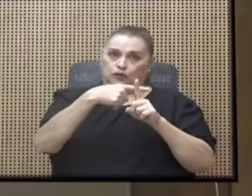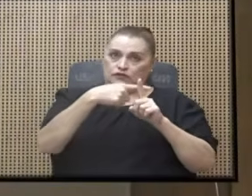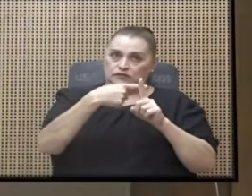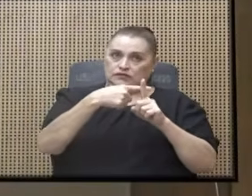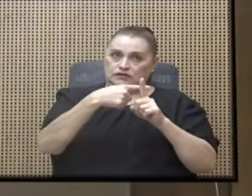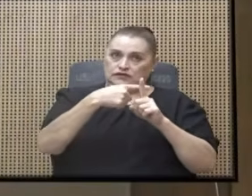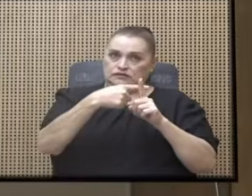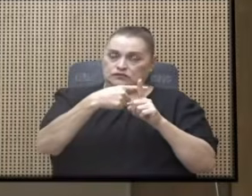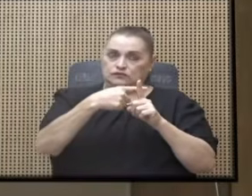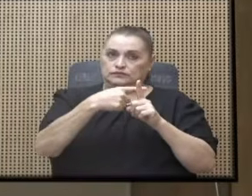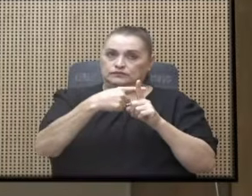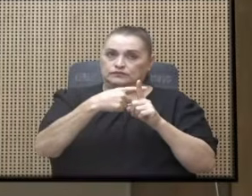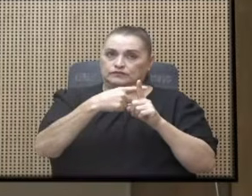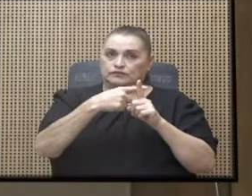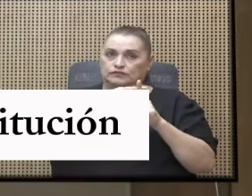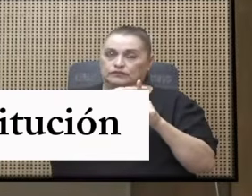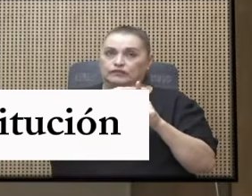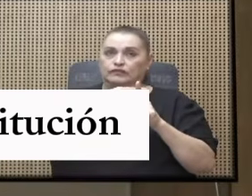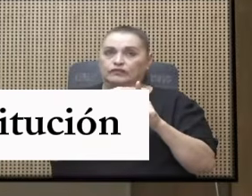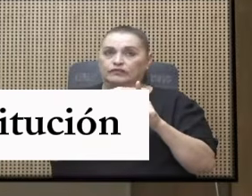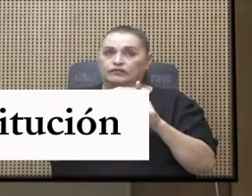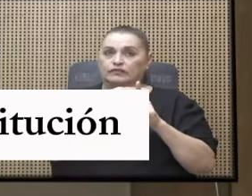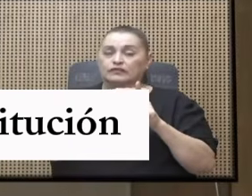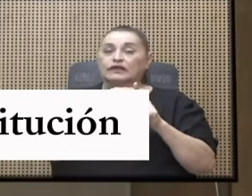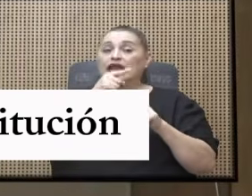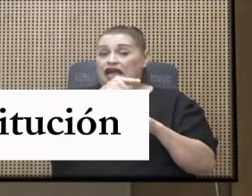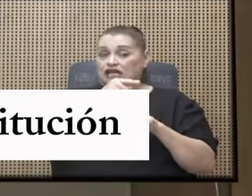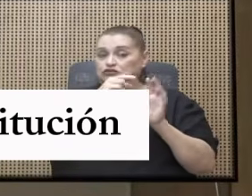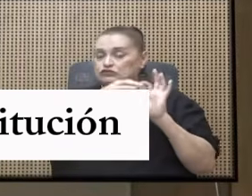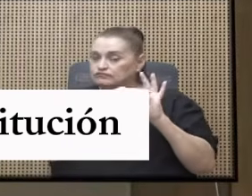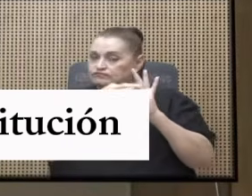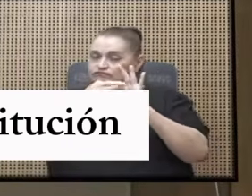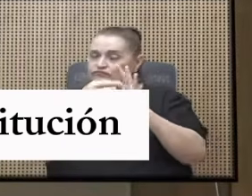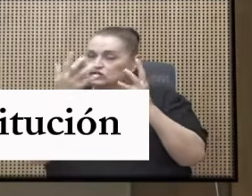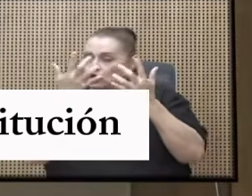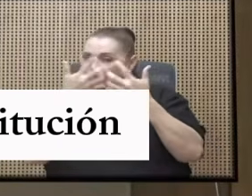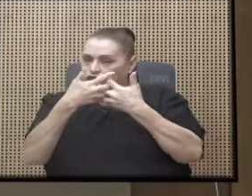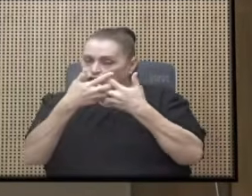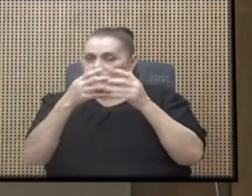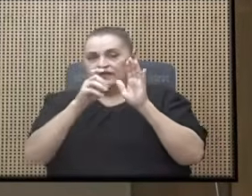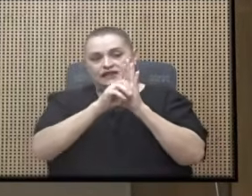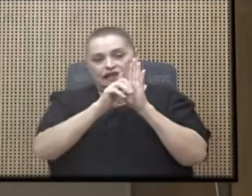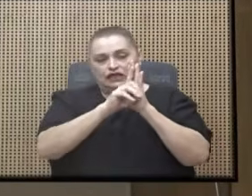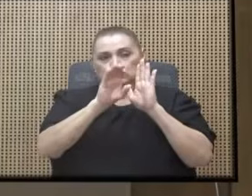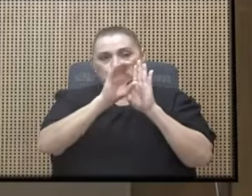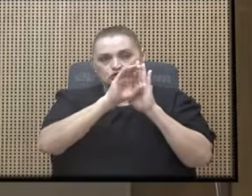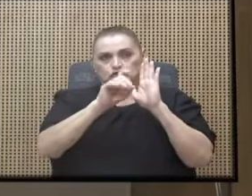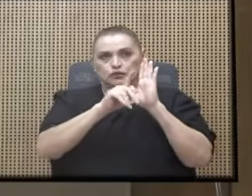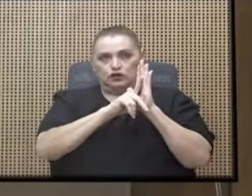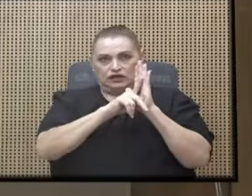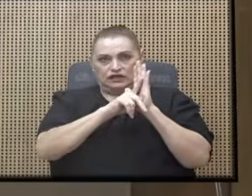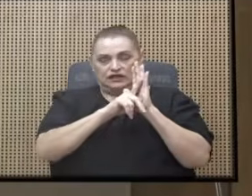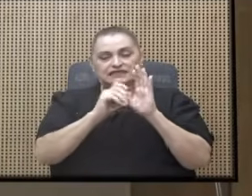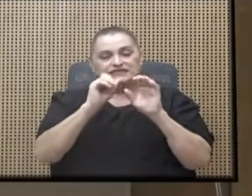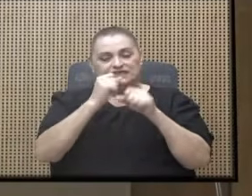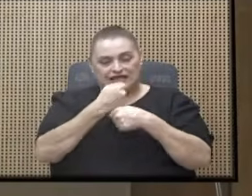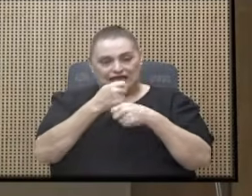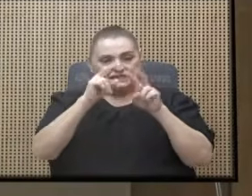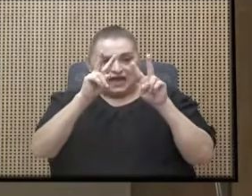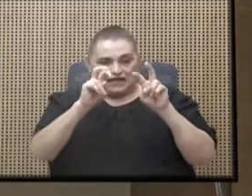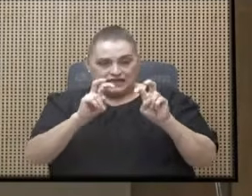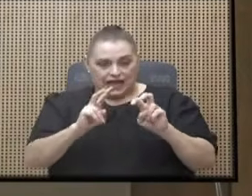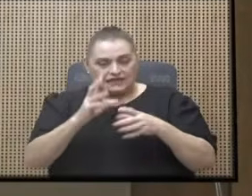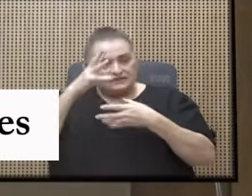cuanto a que va a ser conforme con el derecho de la Constitución si se hace un análisis